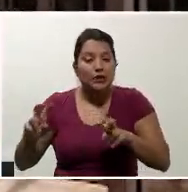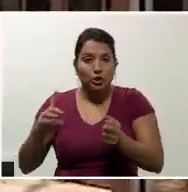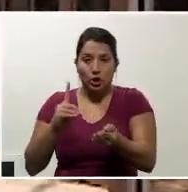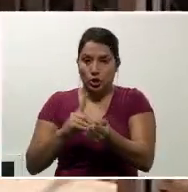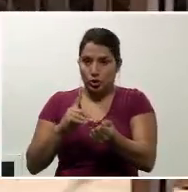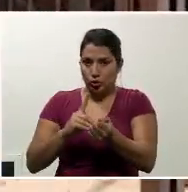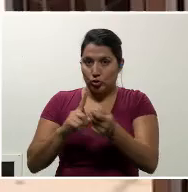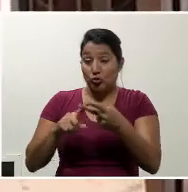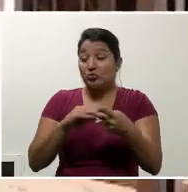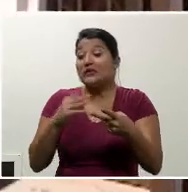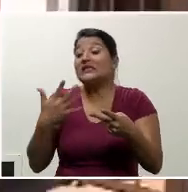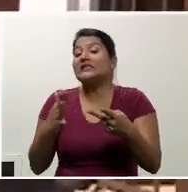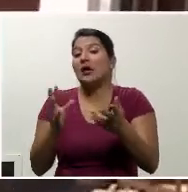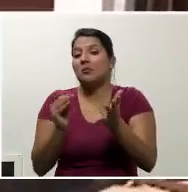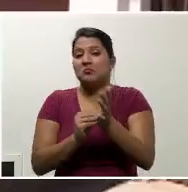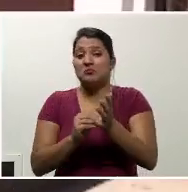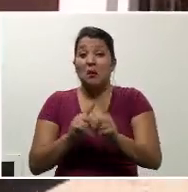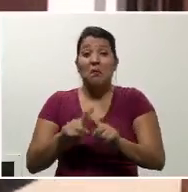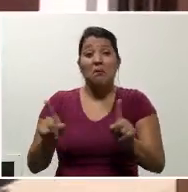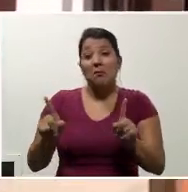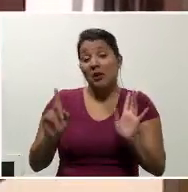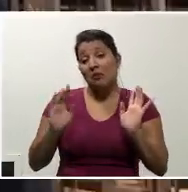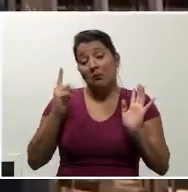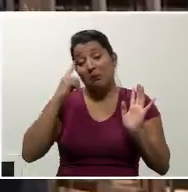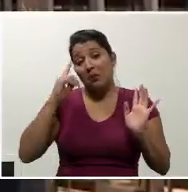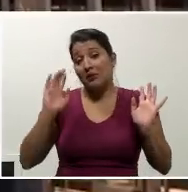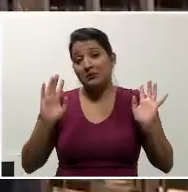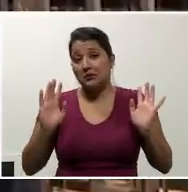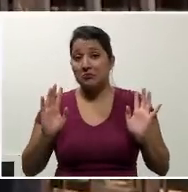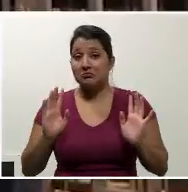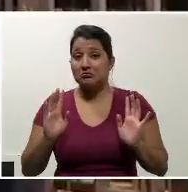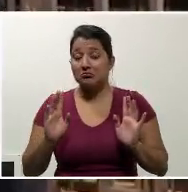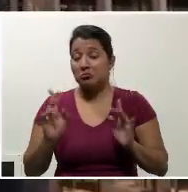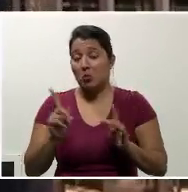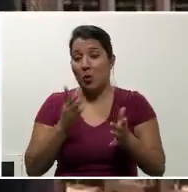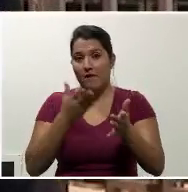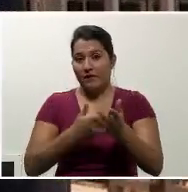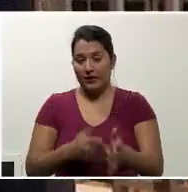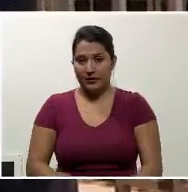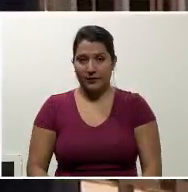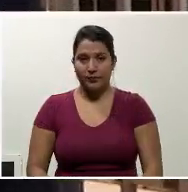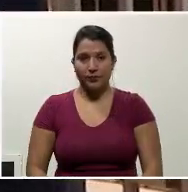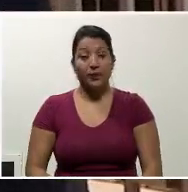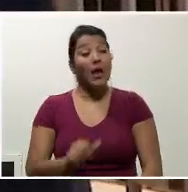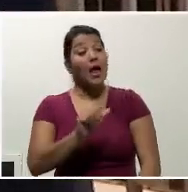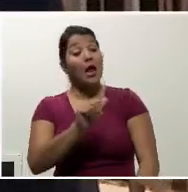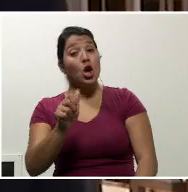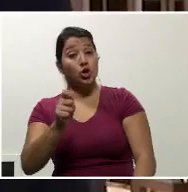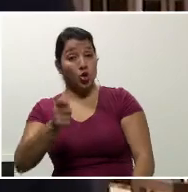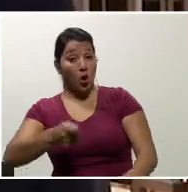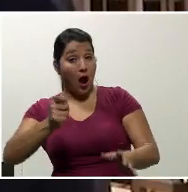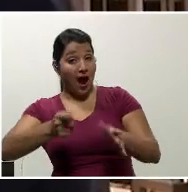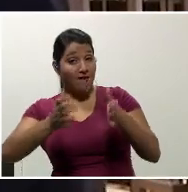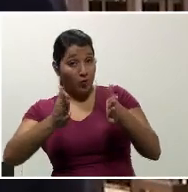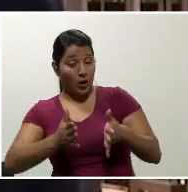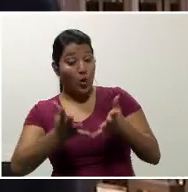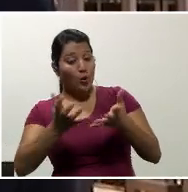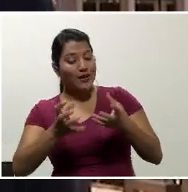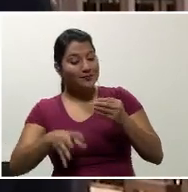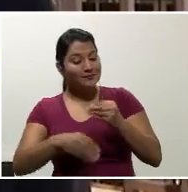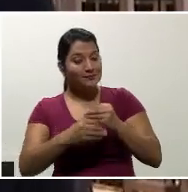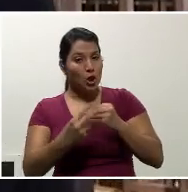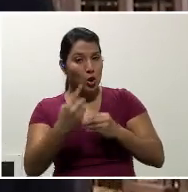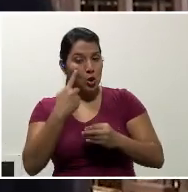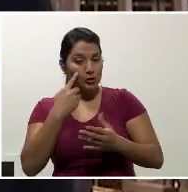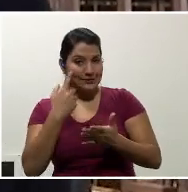en el dictamen, pero considera que no sería oportuno. La defensa pretende incluir 2 testigos a pesar de una serie de